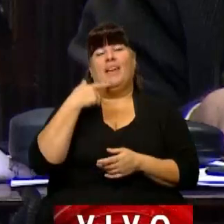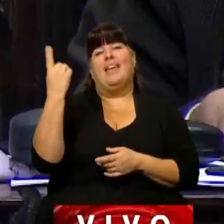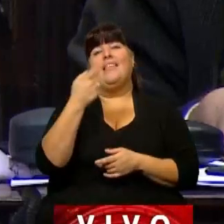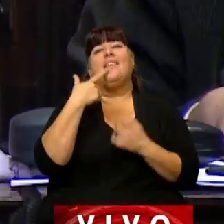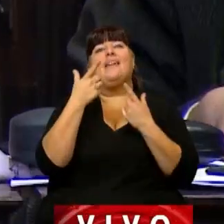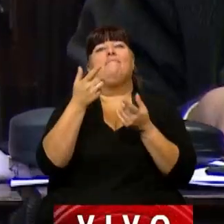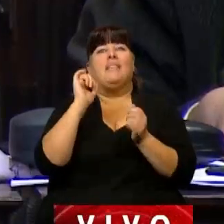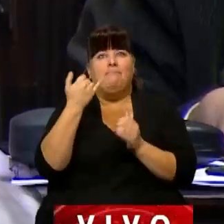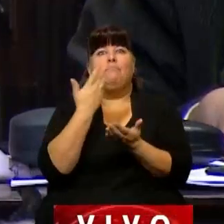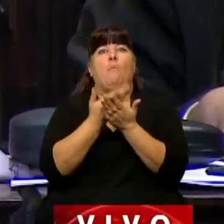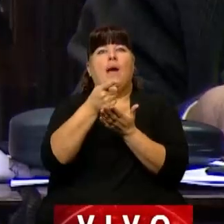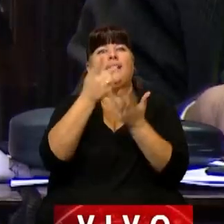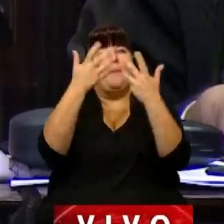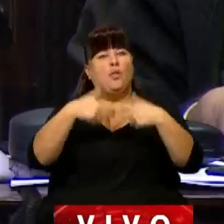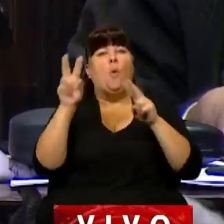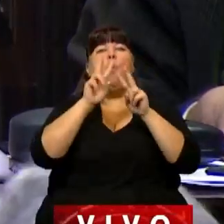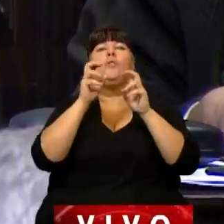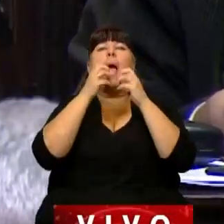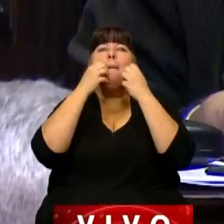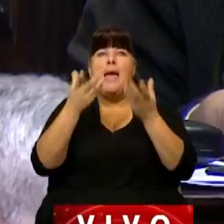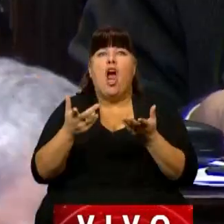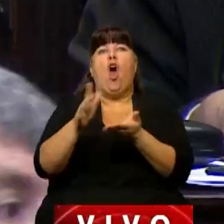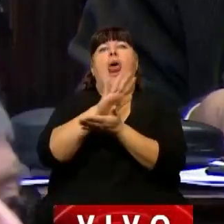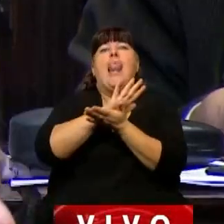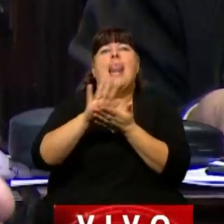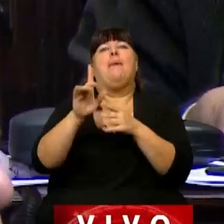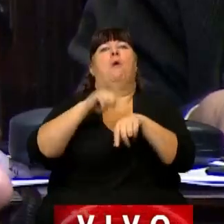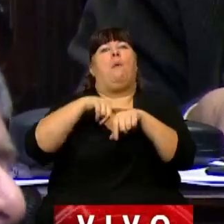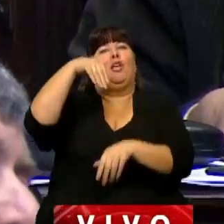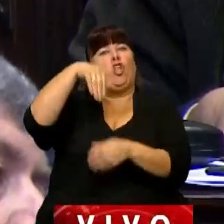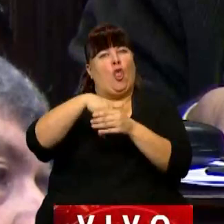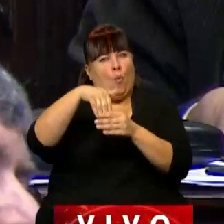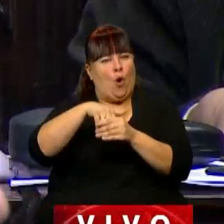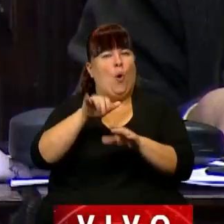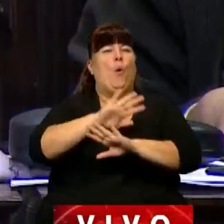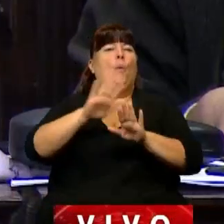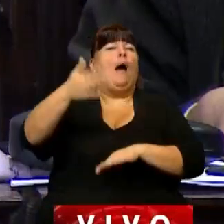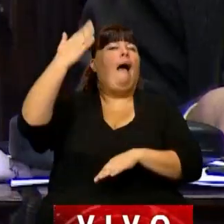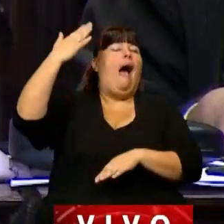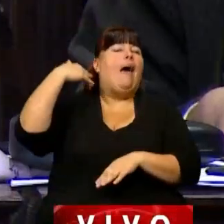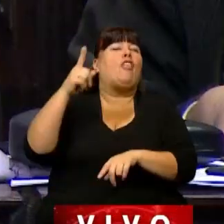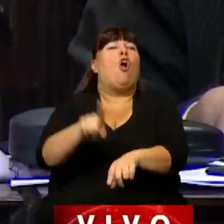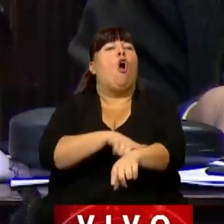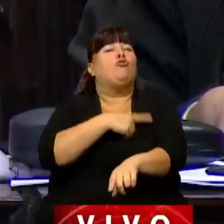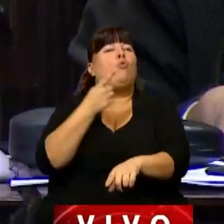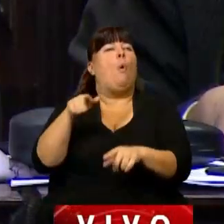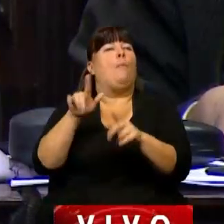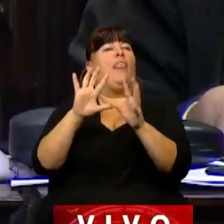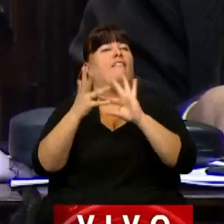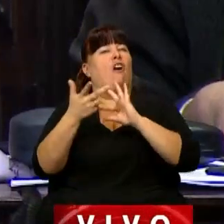apelan este proyecto, a mejorar la transparencia electoral, a terminar con viejos vicios de nuestro